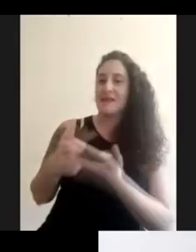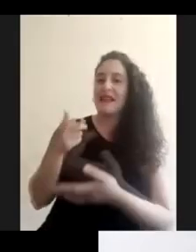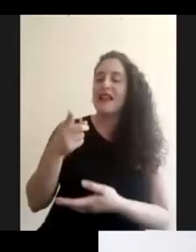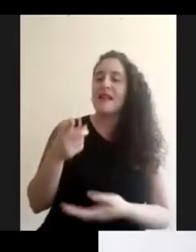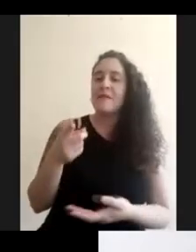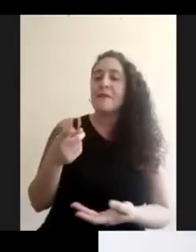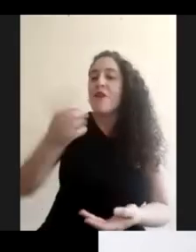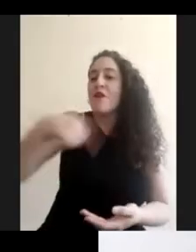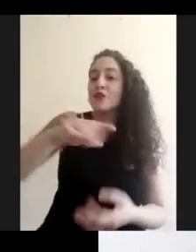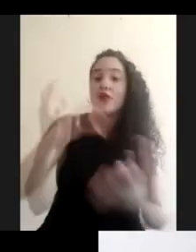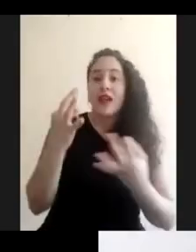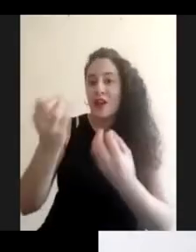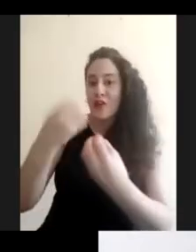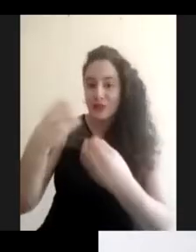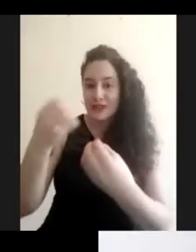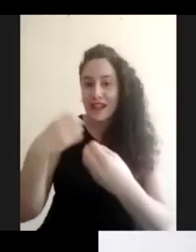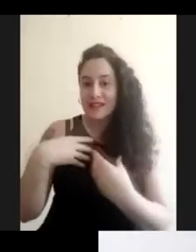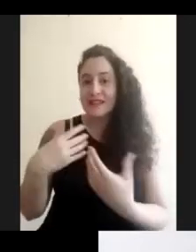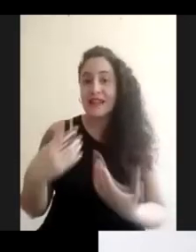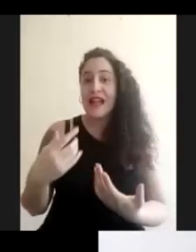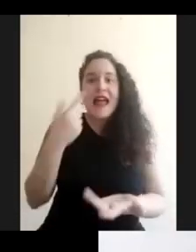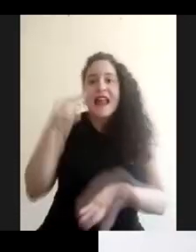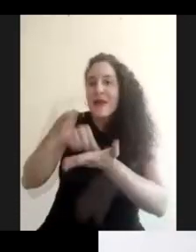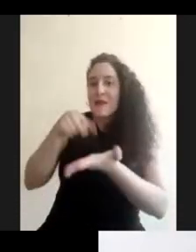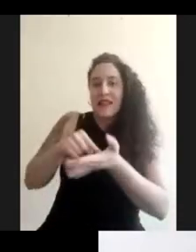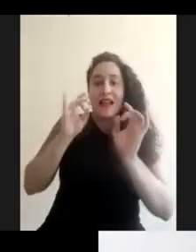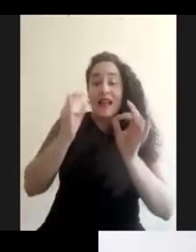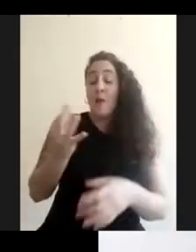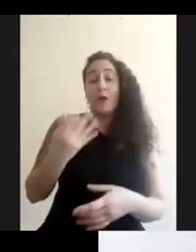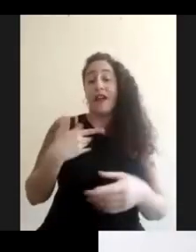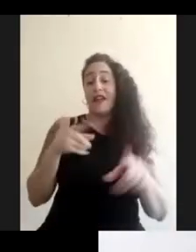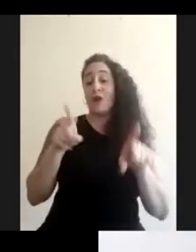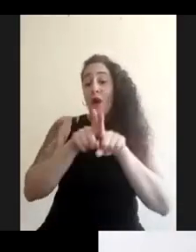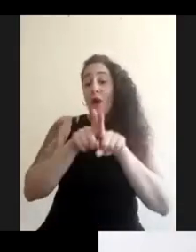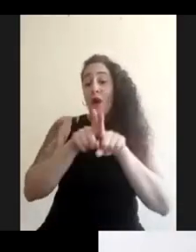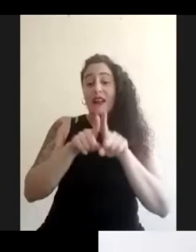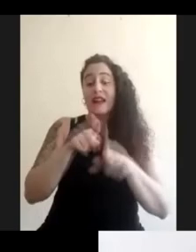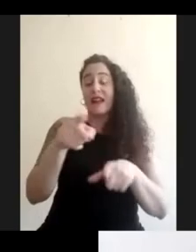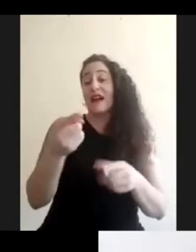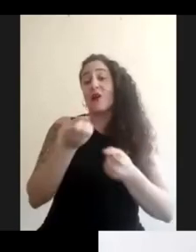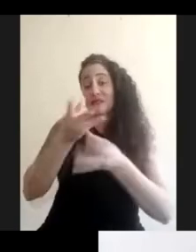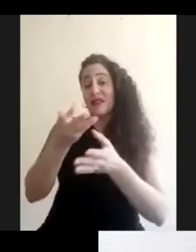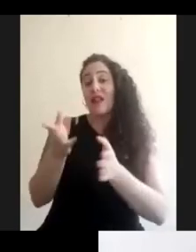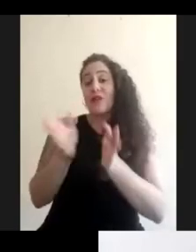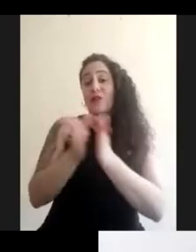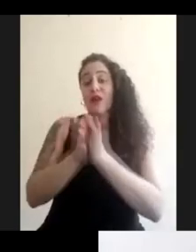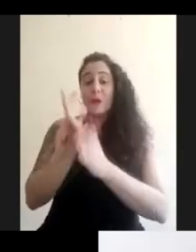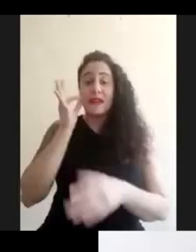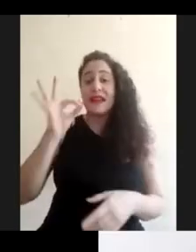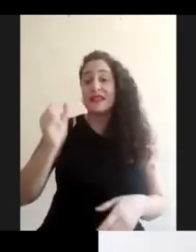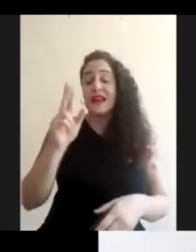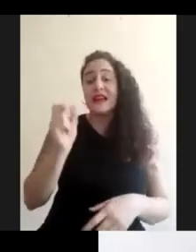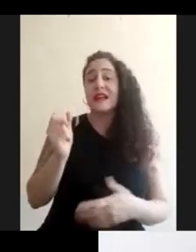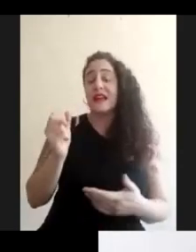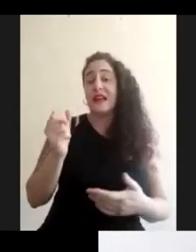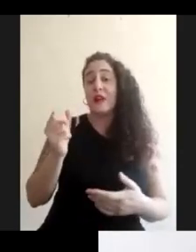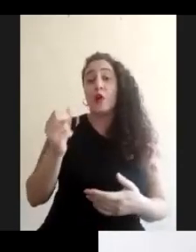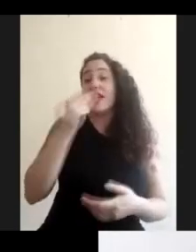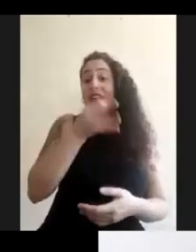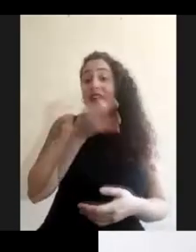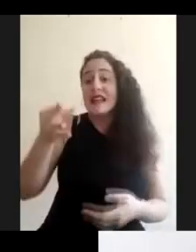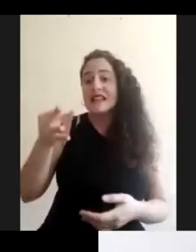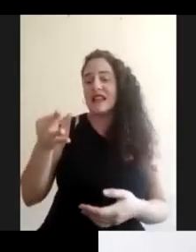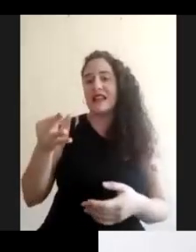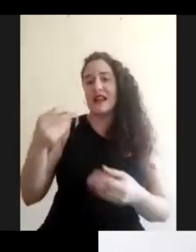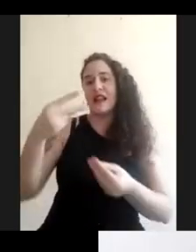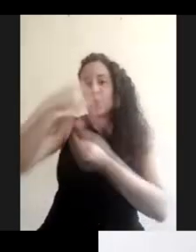qué nos contáis? ¿Qué es lo que reivindicáis? Pues igual que ha comentado la compañera Sara, lo